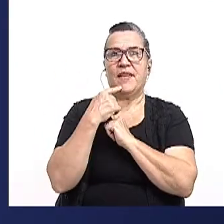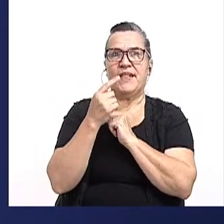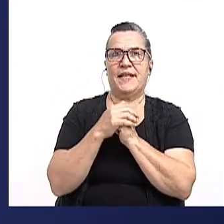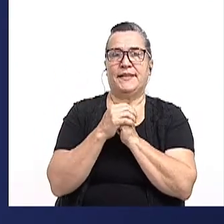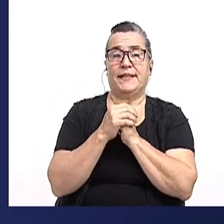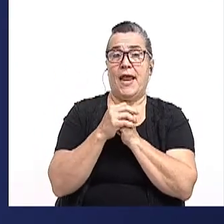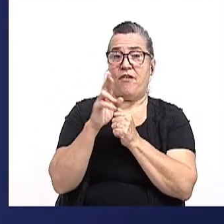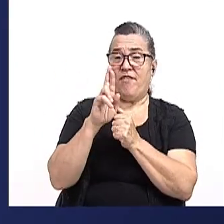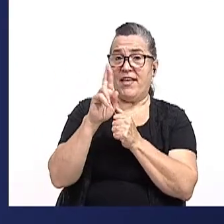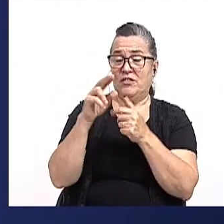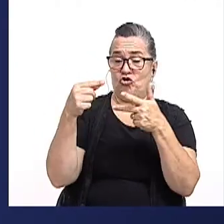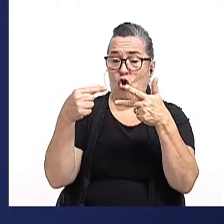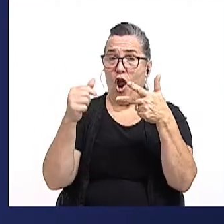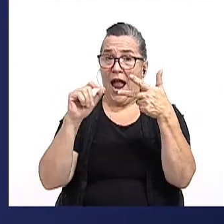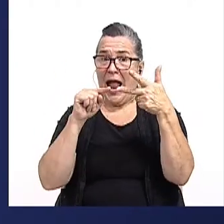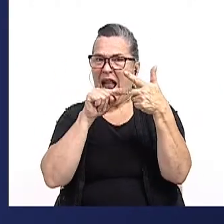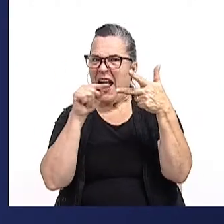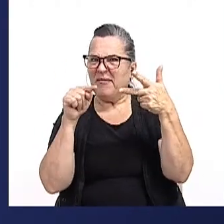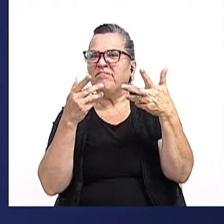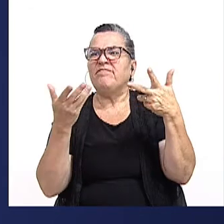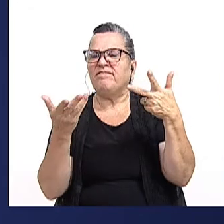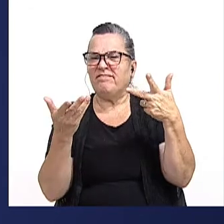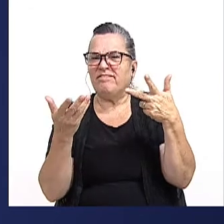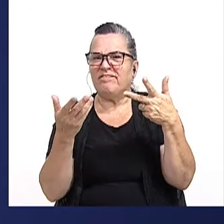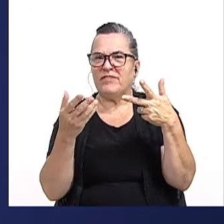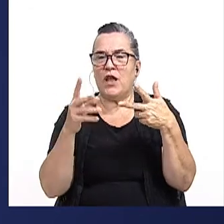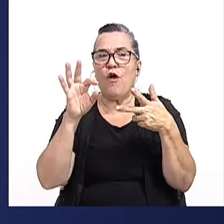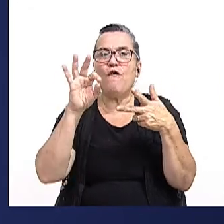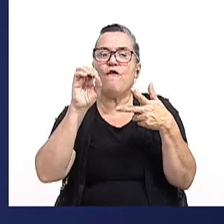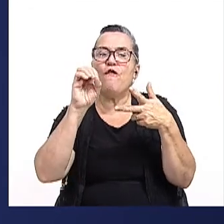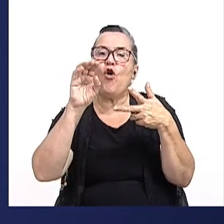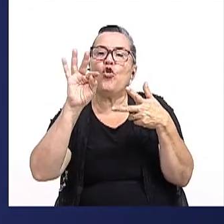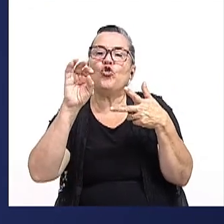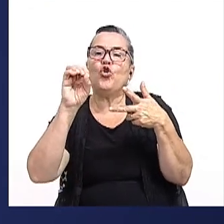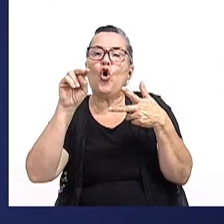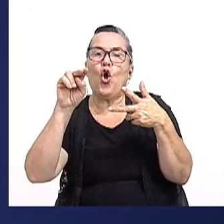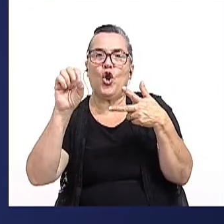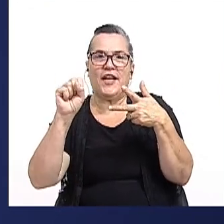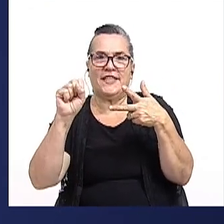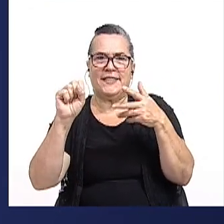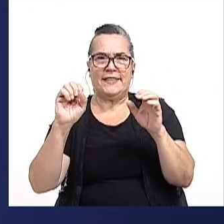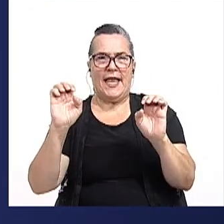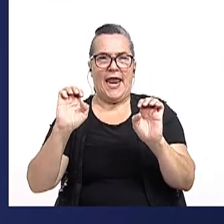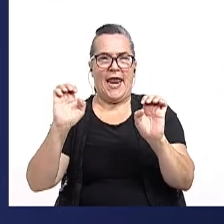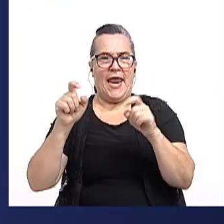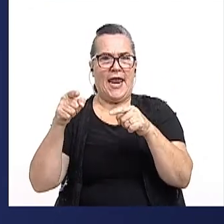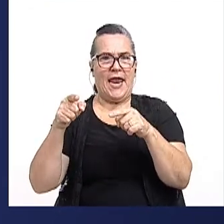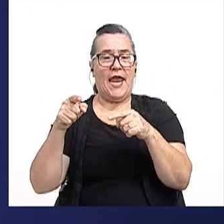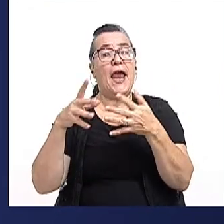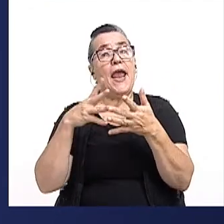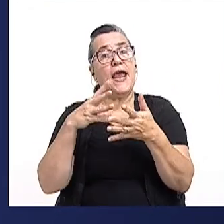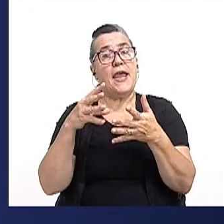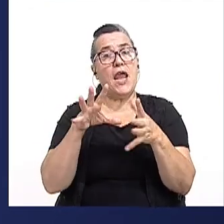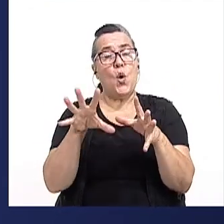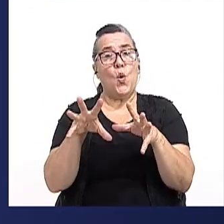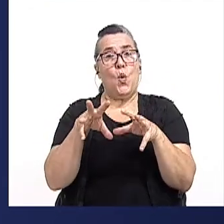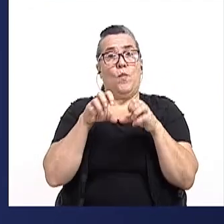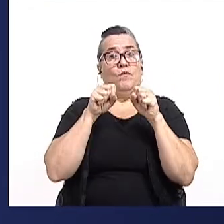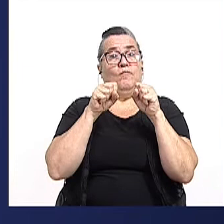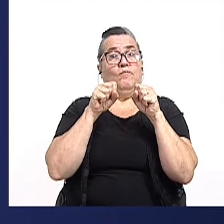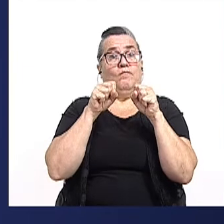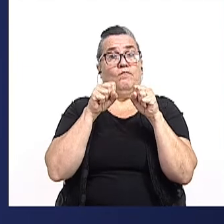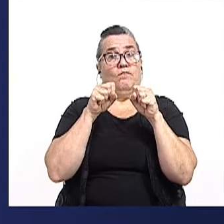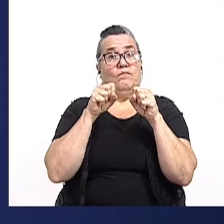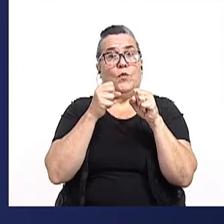que la radiación gamma consiste en fotones energéticos y es eventualmente absorbida cuando penetra